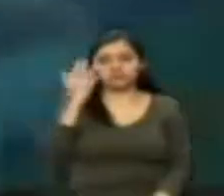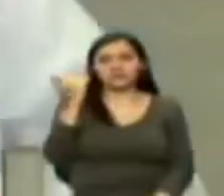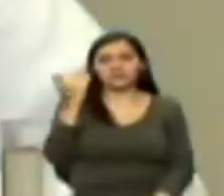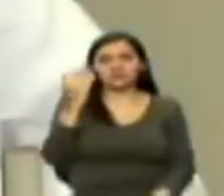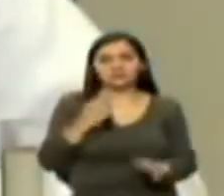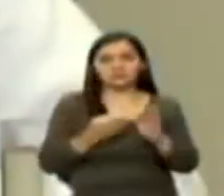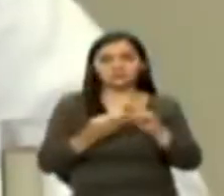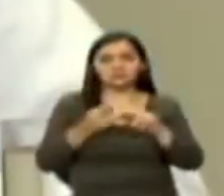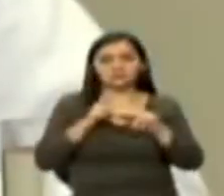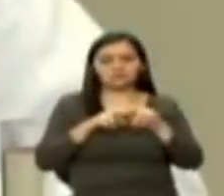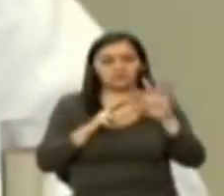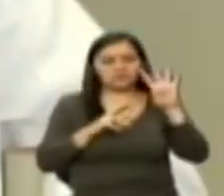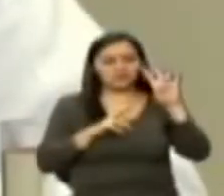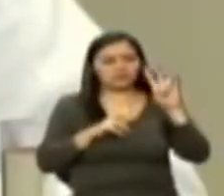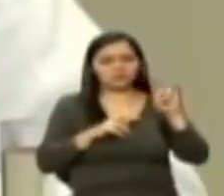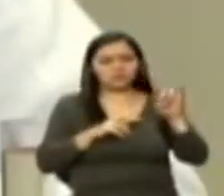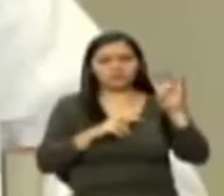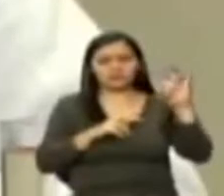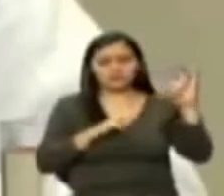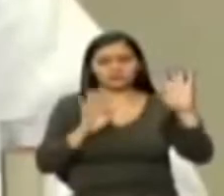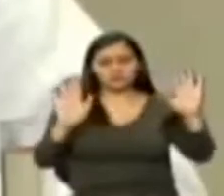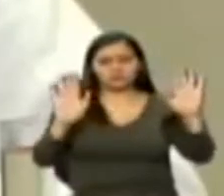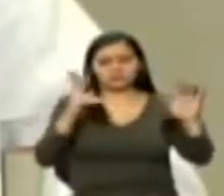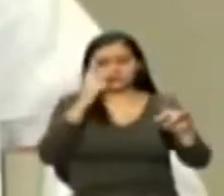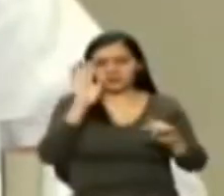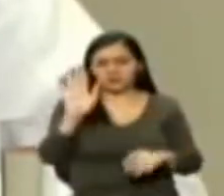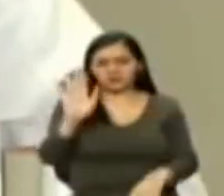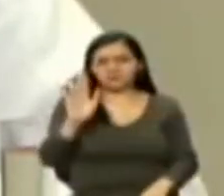4.5 a 4.77. Deje ese cuadro, por favor. Deje ese cuadro.